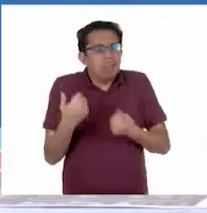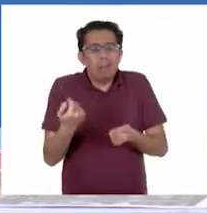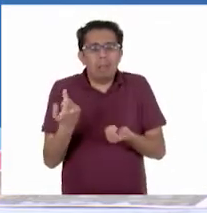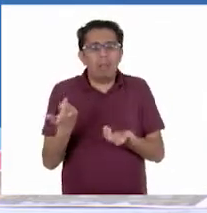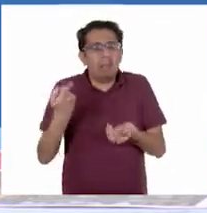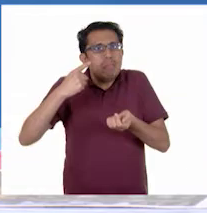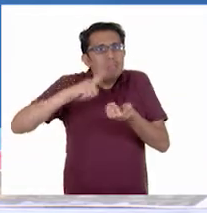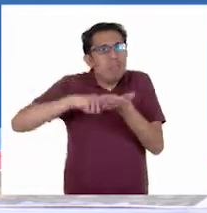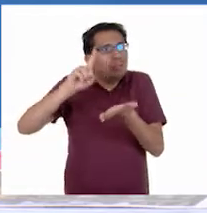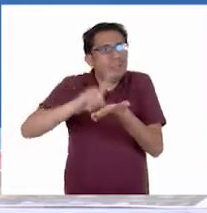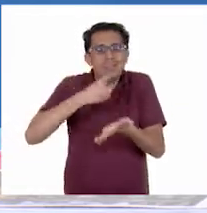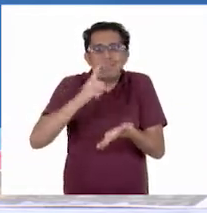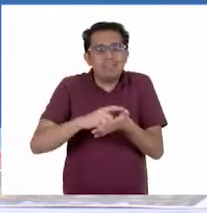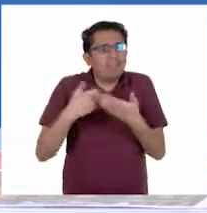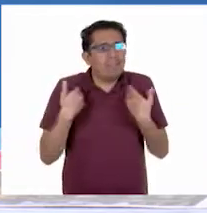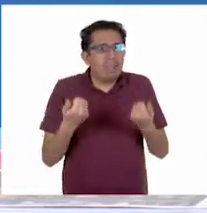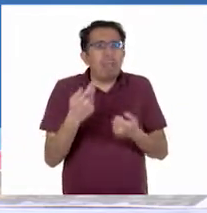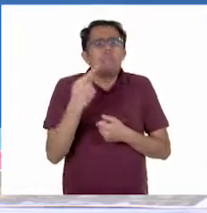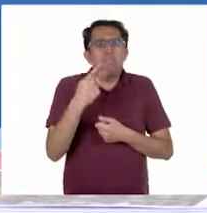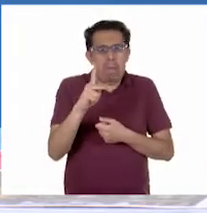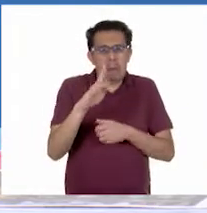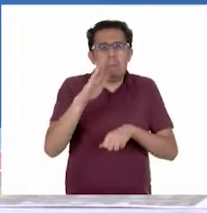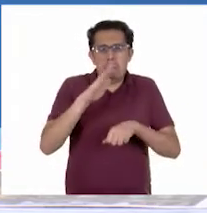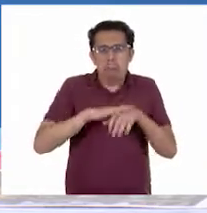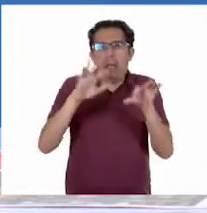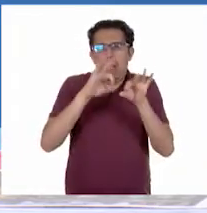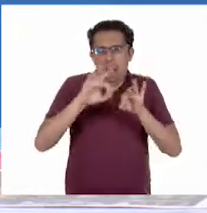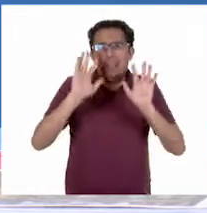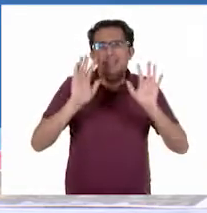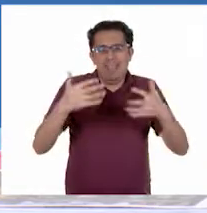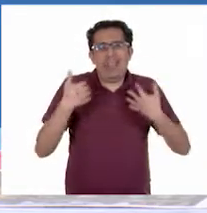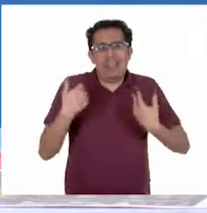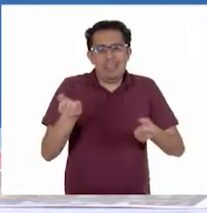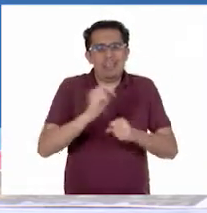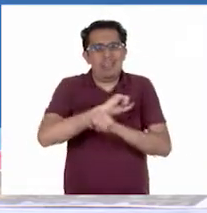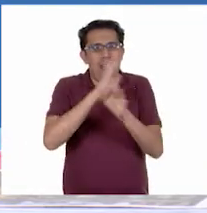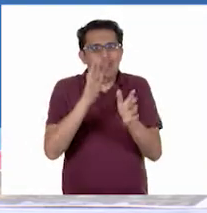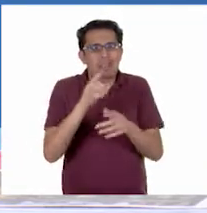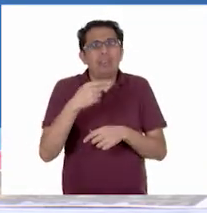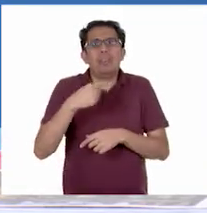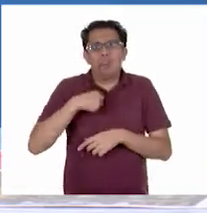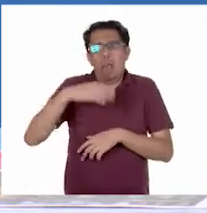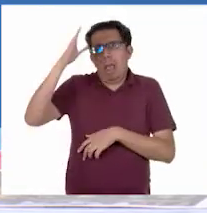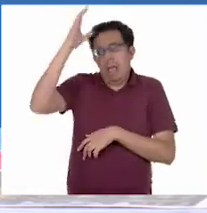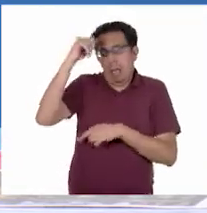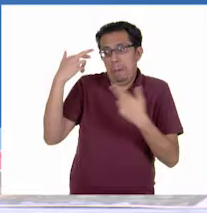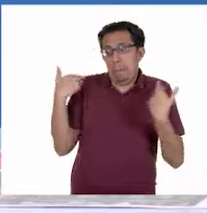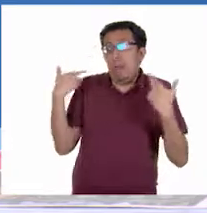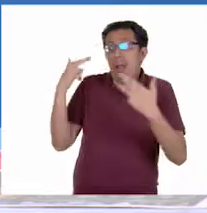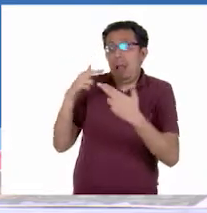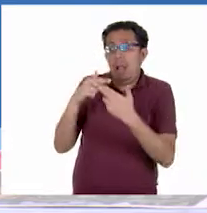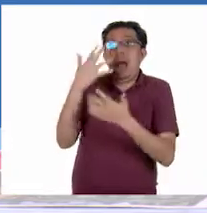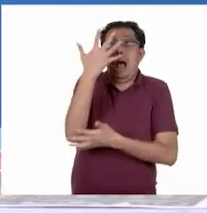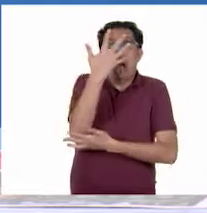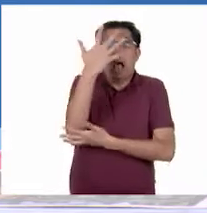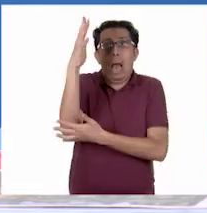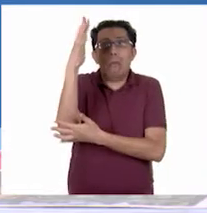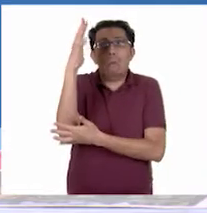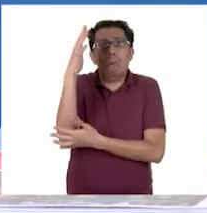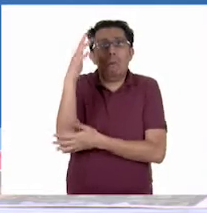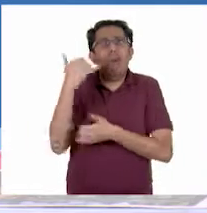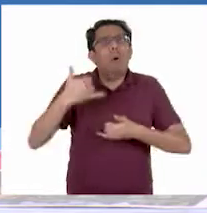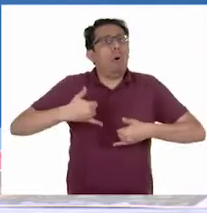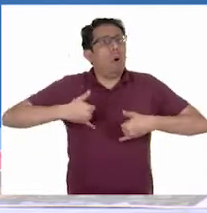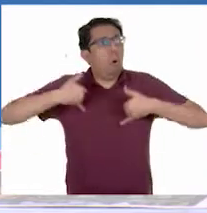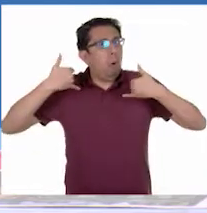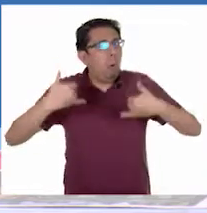bien. Pero bueno, lo principal ya lo comprendí. Y sí estoy de acuerdo con Larisa en que es un árbol joven.